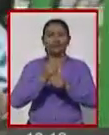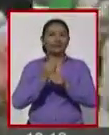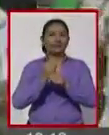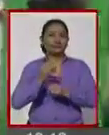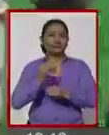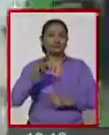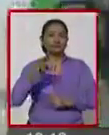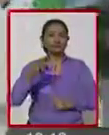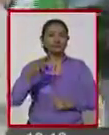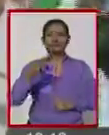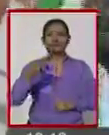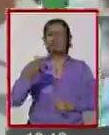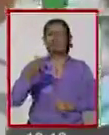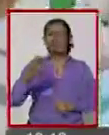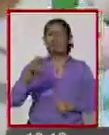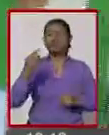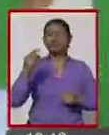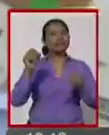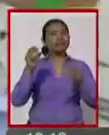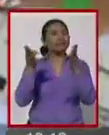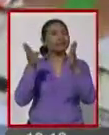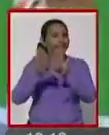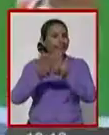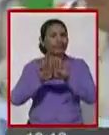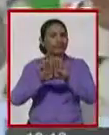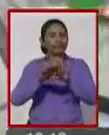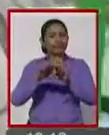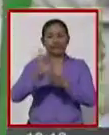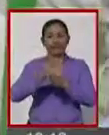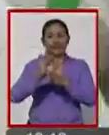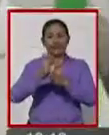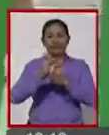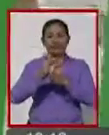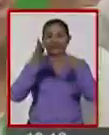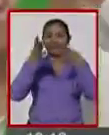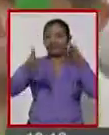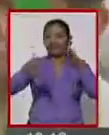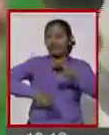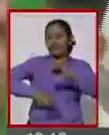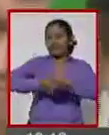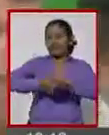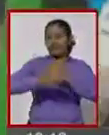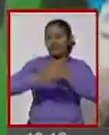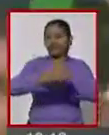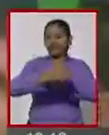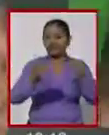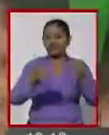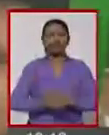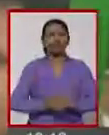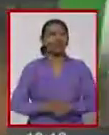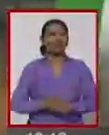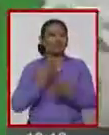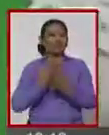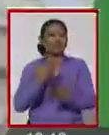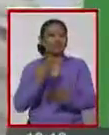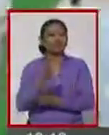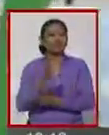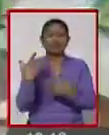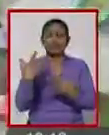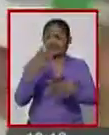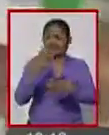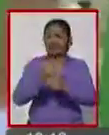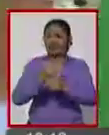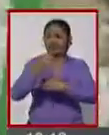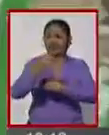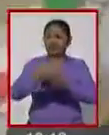Intendencia Municipal y no dejan salir a nadie, incluso a los funcionarios que se encuentran al interior de estas oficinas. Señor, buenas tardes. ¿Han tomado